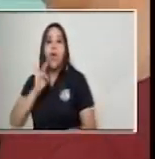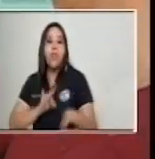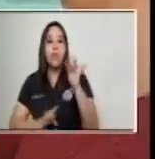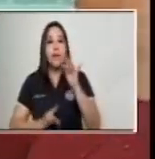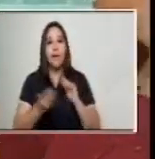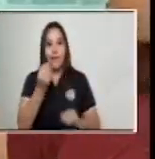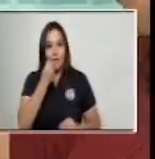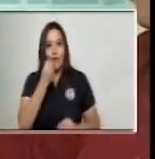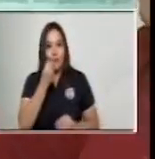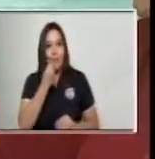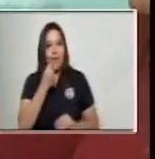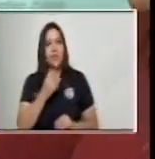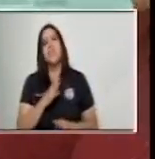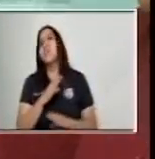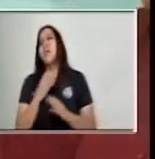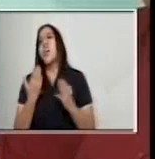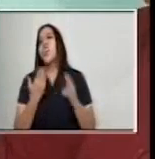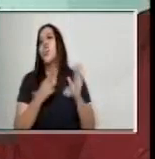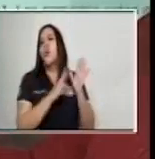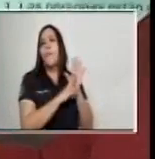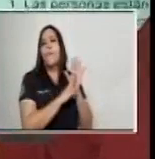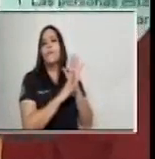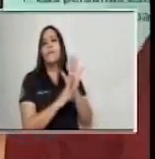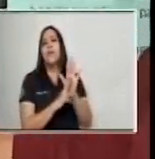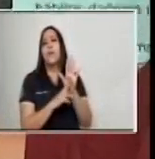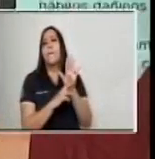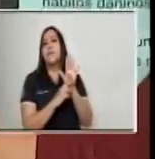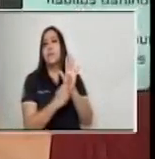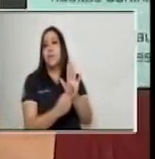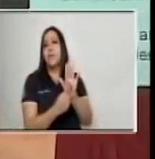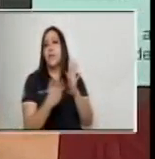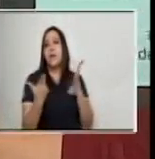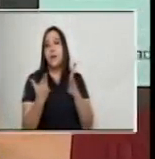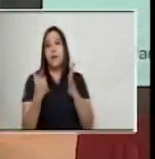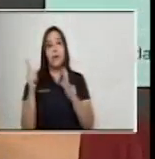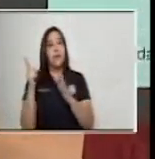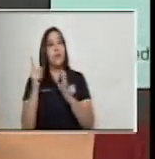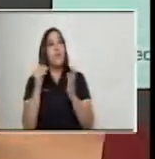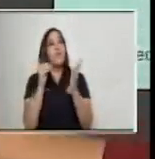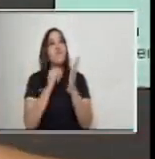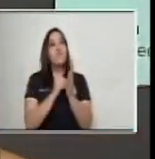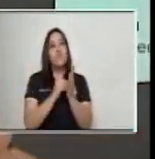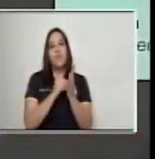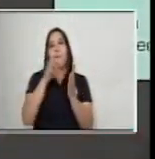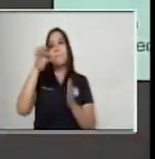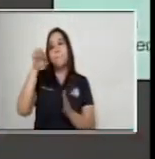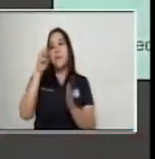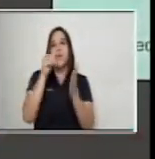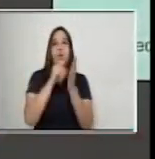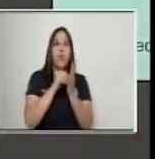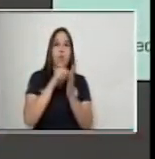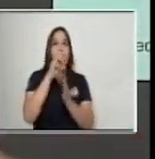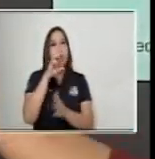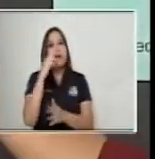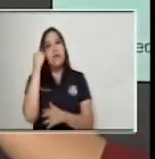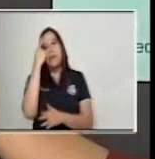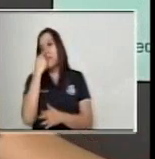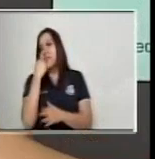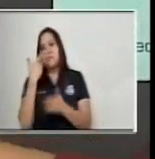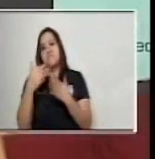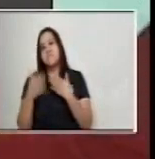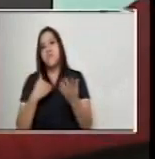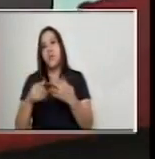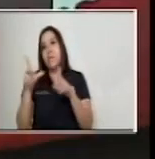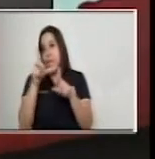Y se representan con las siguientes letras. P, Q, R, S, T, etcétera, cualquier otra letra del